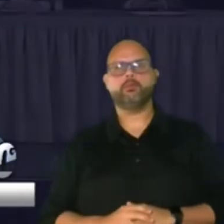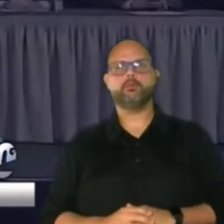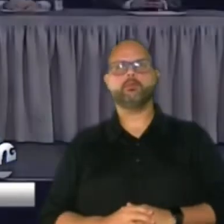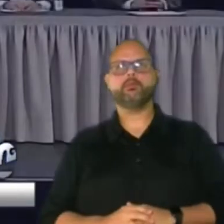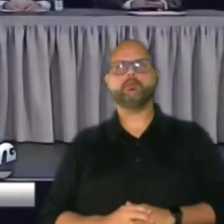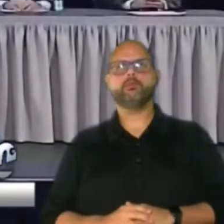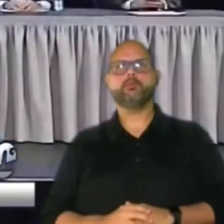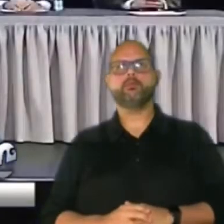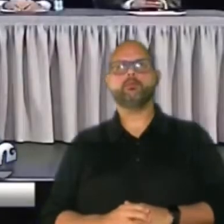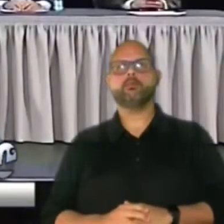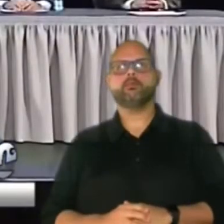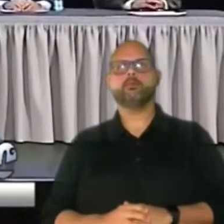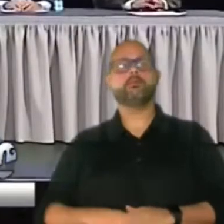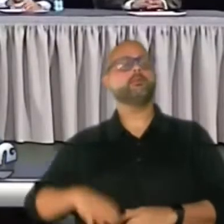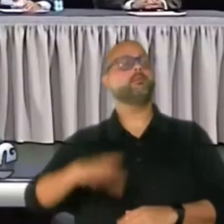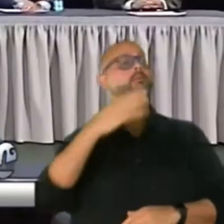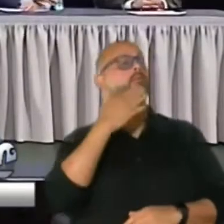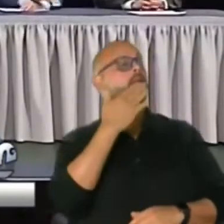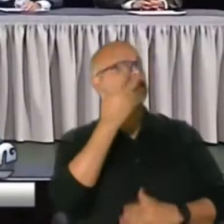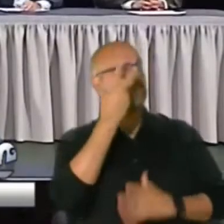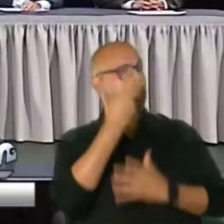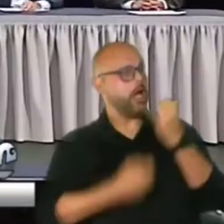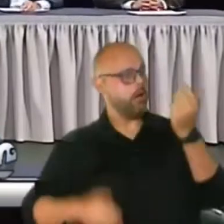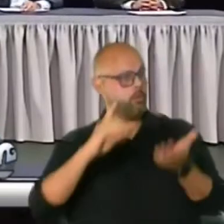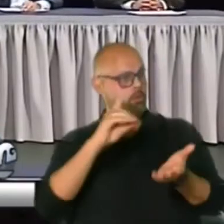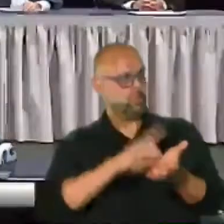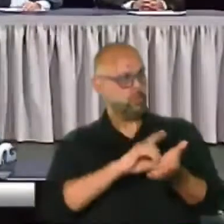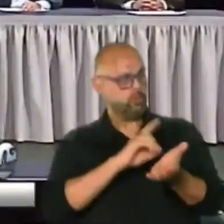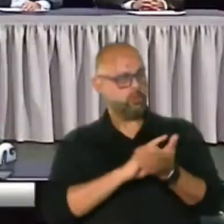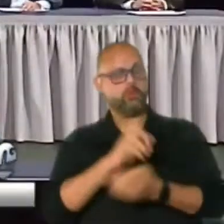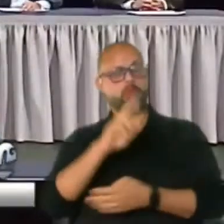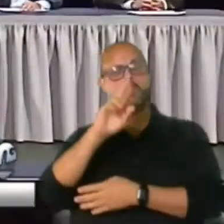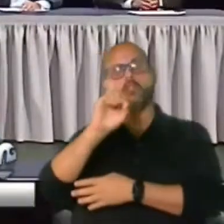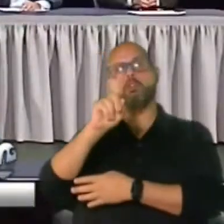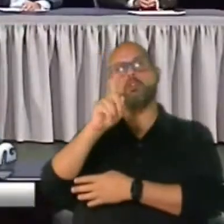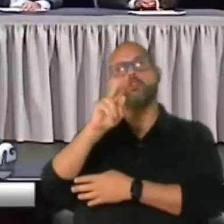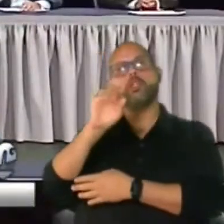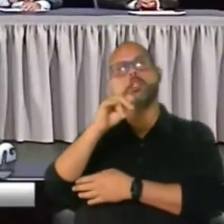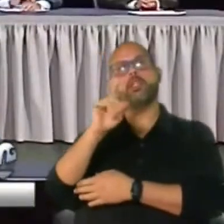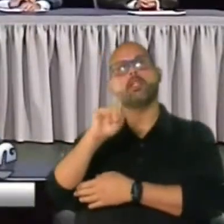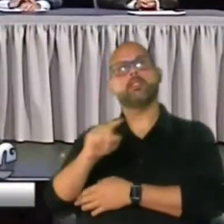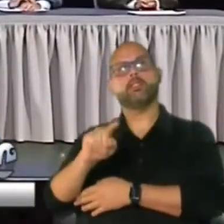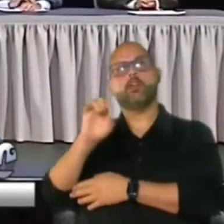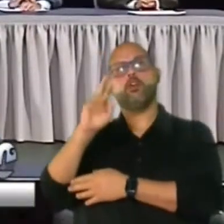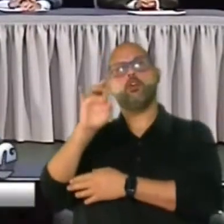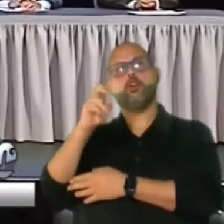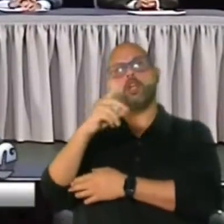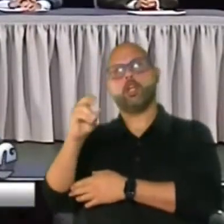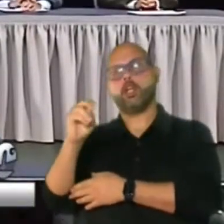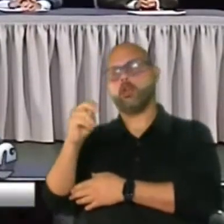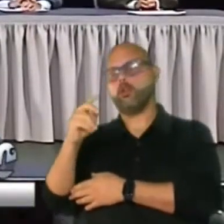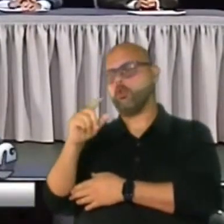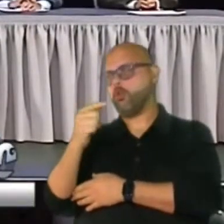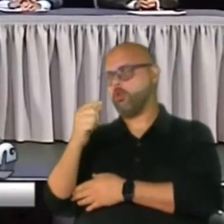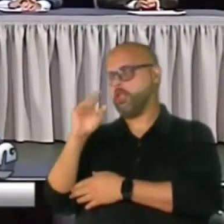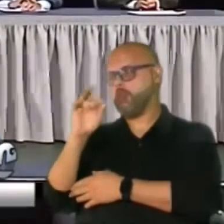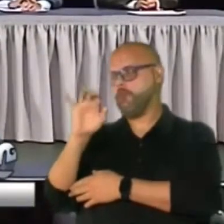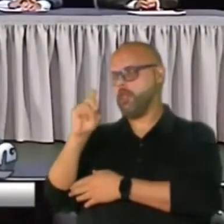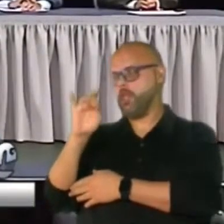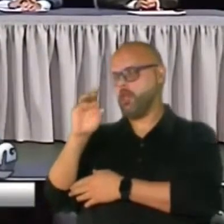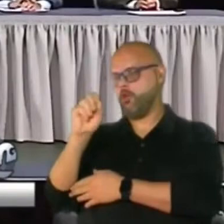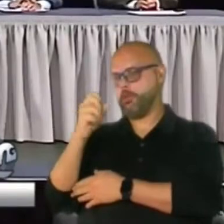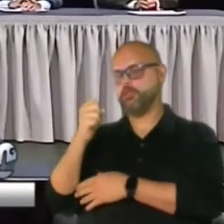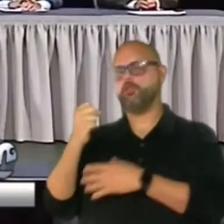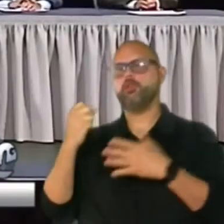Bien, pues muchísimas gracias a ambos doctores, Rodríguez Orengo y de igual manera al Fideicomiso de Salud Pública. Finalmente,